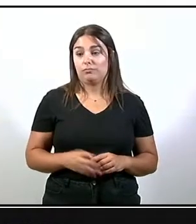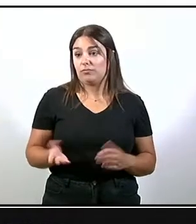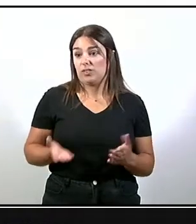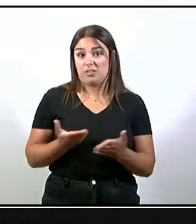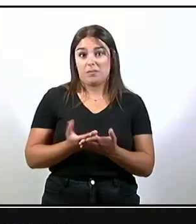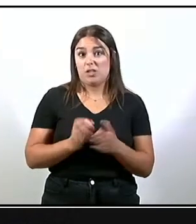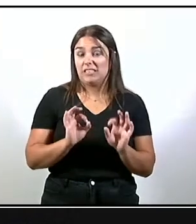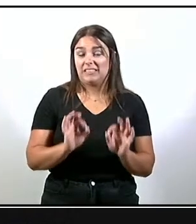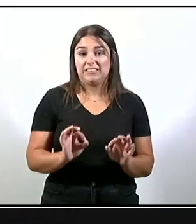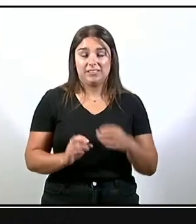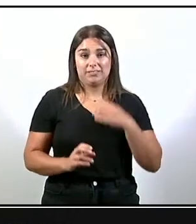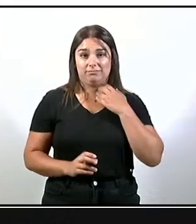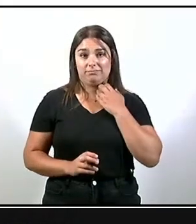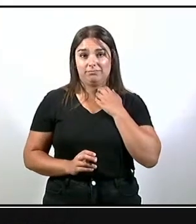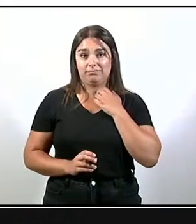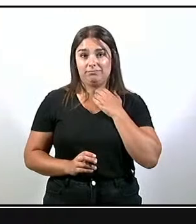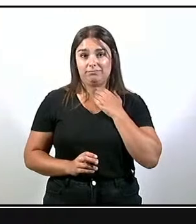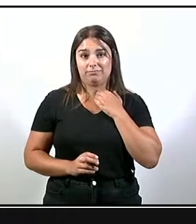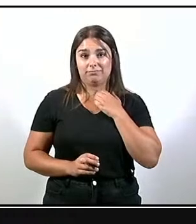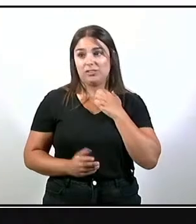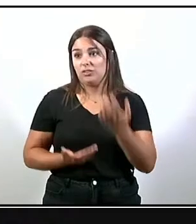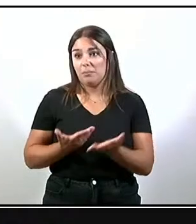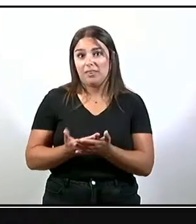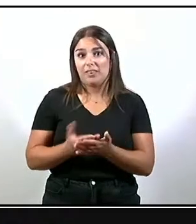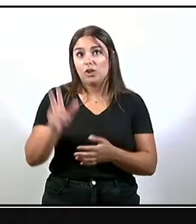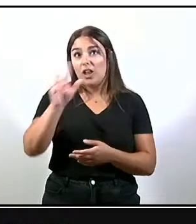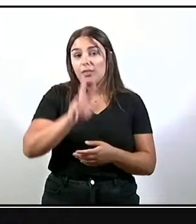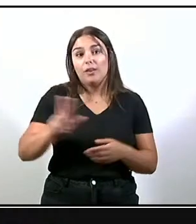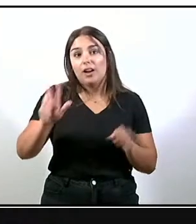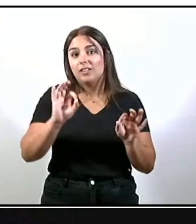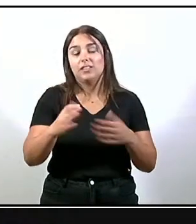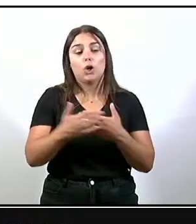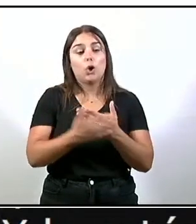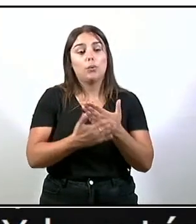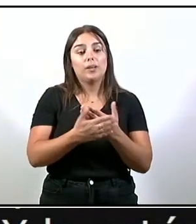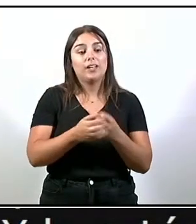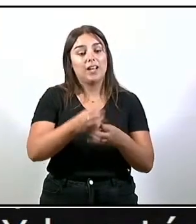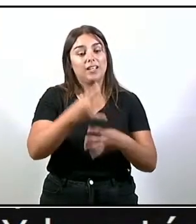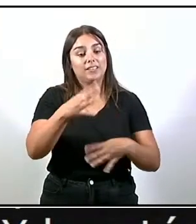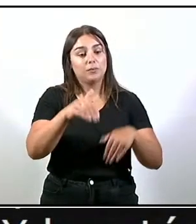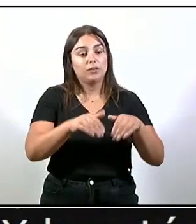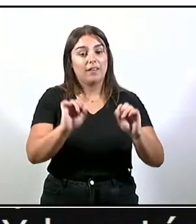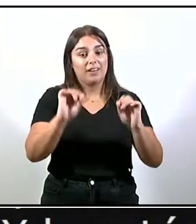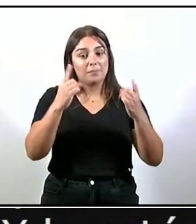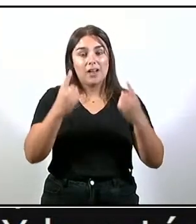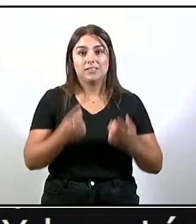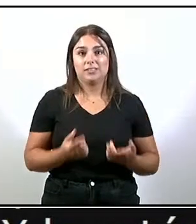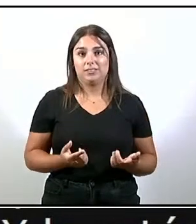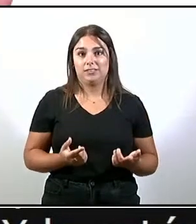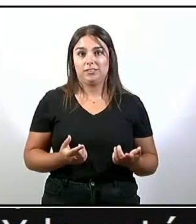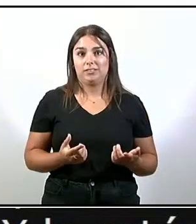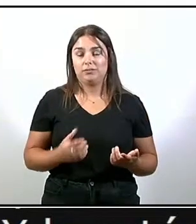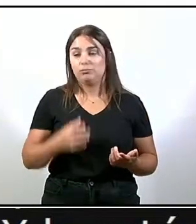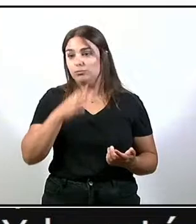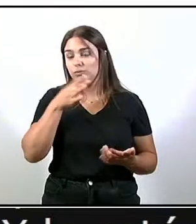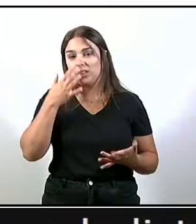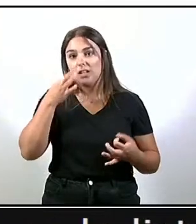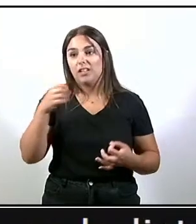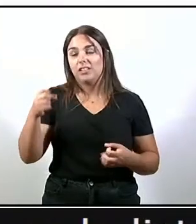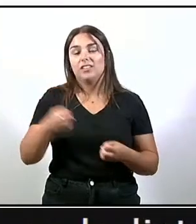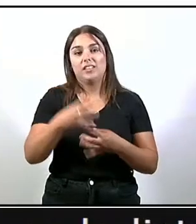además. Lo están pidiendo a nivel nacional, que gobierne la lista más votada. Porque creen que van a ser ellos la lista más